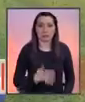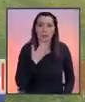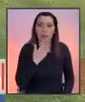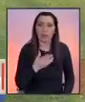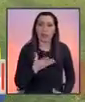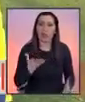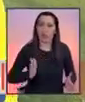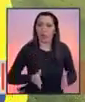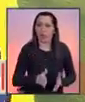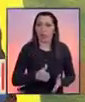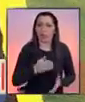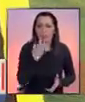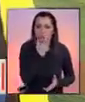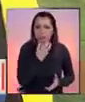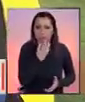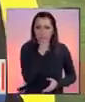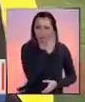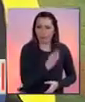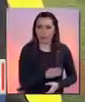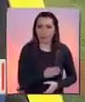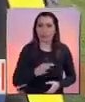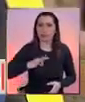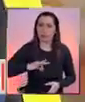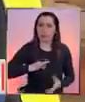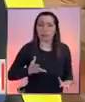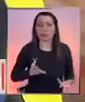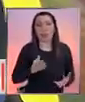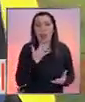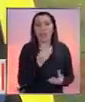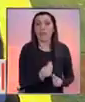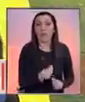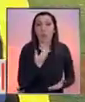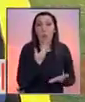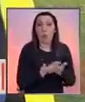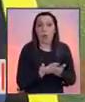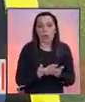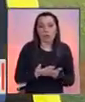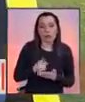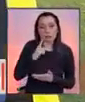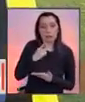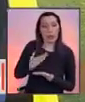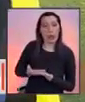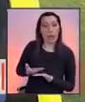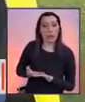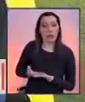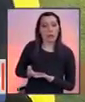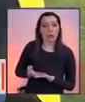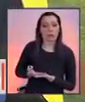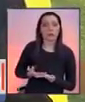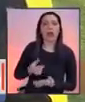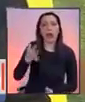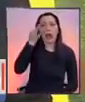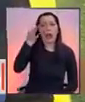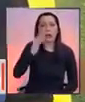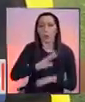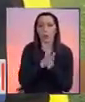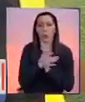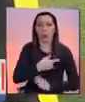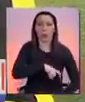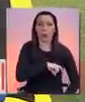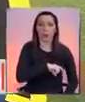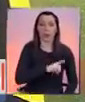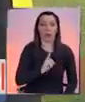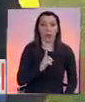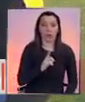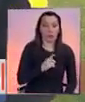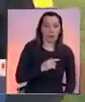portugués todavía. No, él habla bien, lo que pasa es que él habla, cuando a él le conviene, él se da a entender perfecto. Cuando a él no